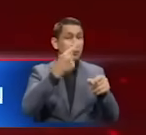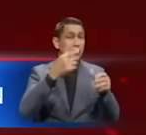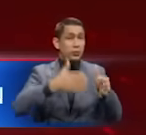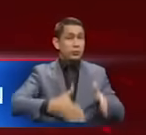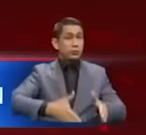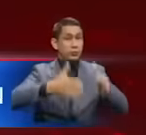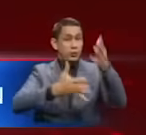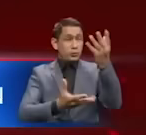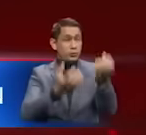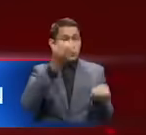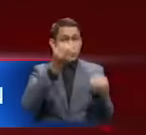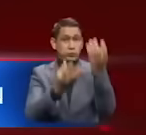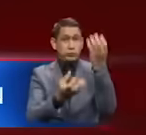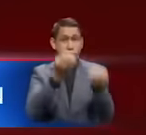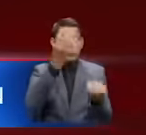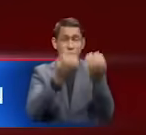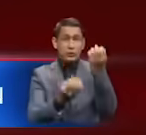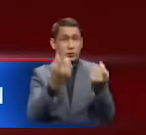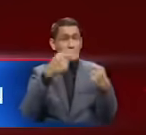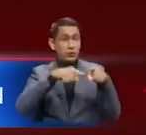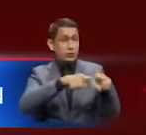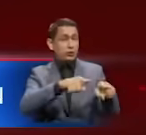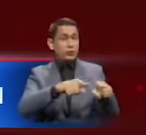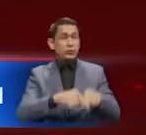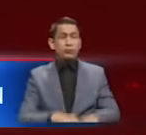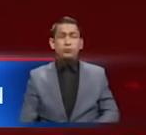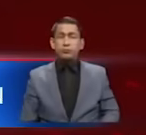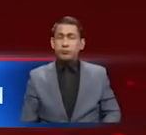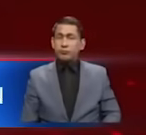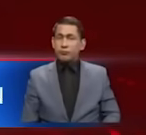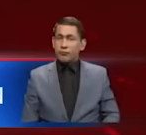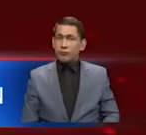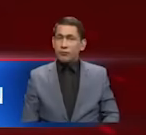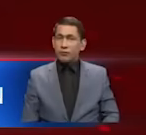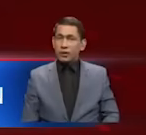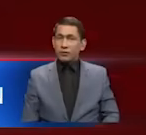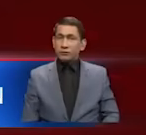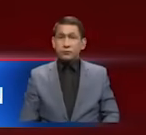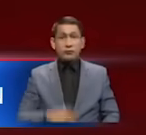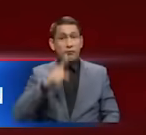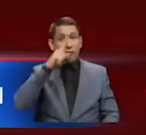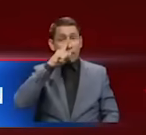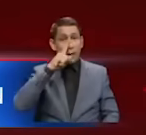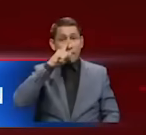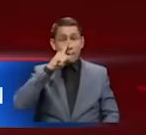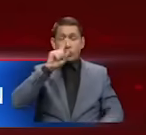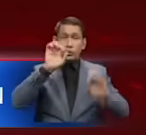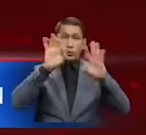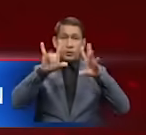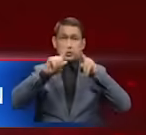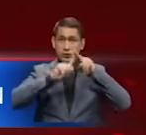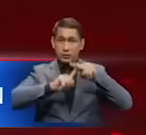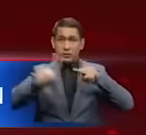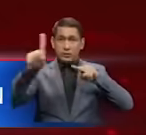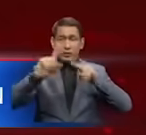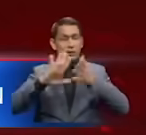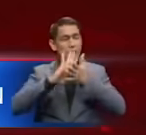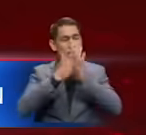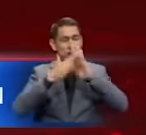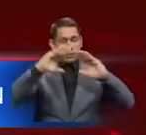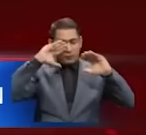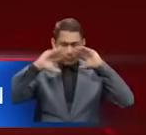ciudad de Ver, luego de que se incendiara repentinamente una pared del inmueble. Los trabajadores lograron evacuar a tiempo y nadie resultó